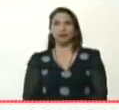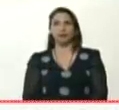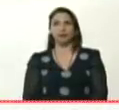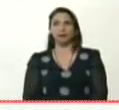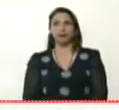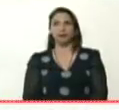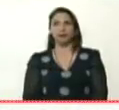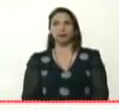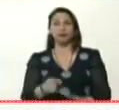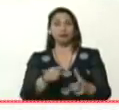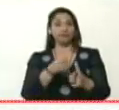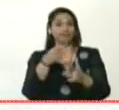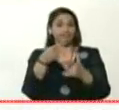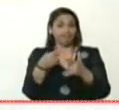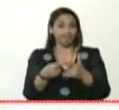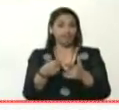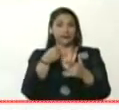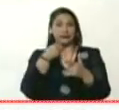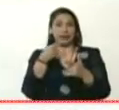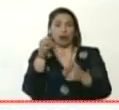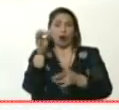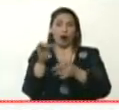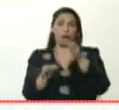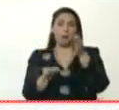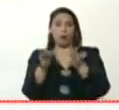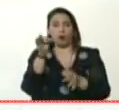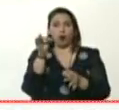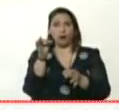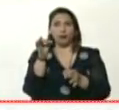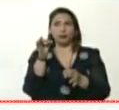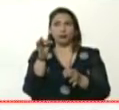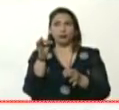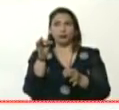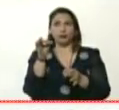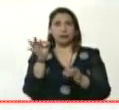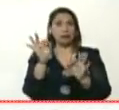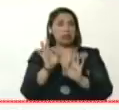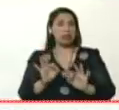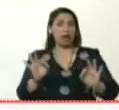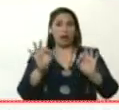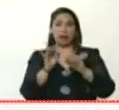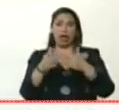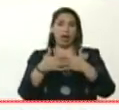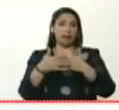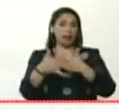En consecuencia, dijeron los abogados, nadie está adelantando nada.